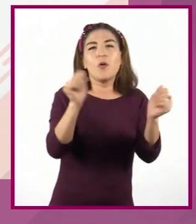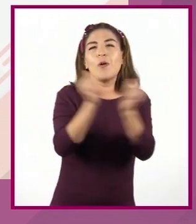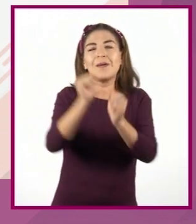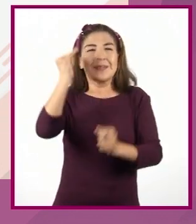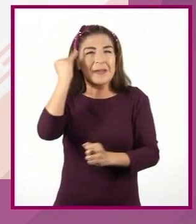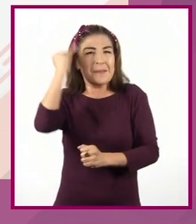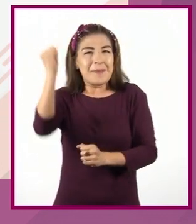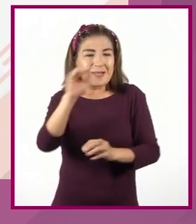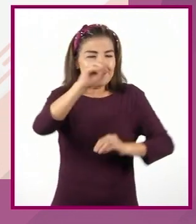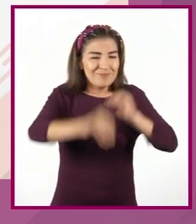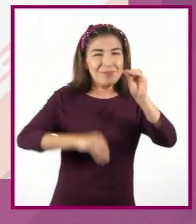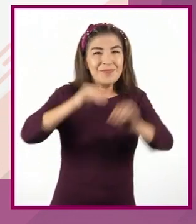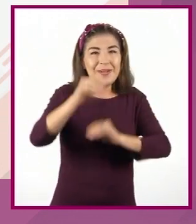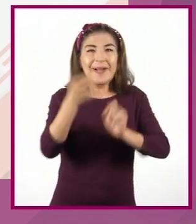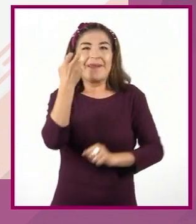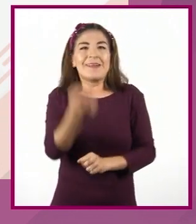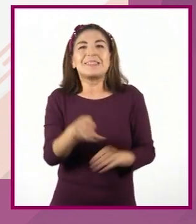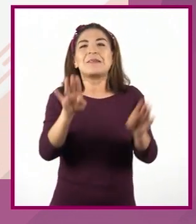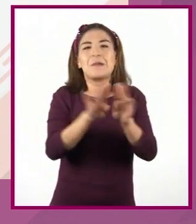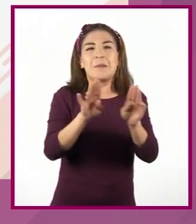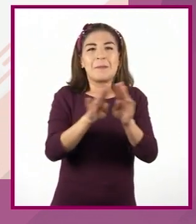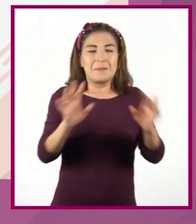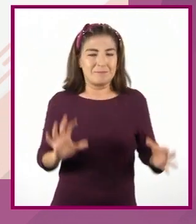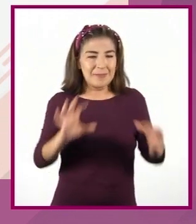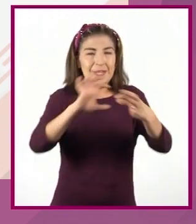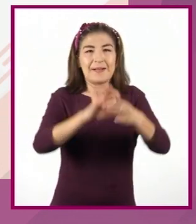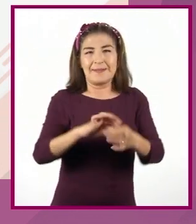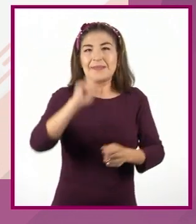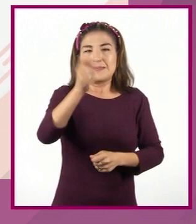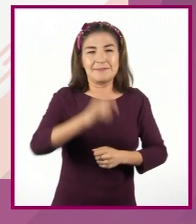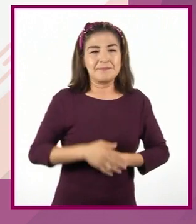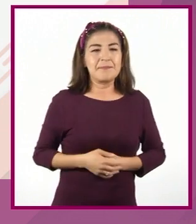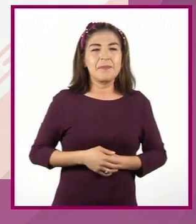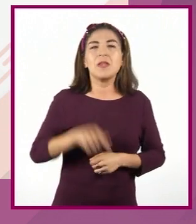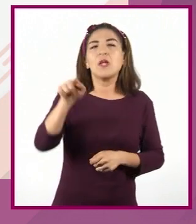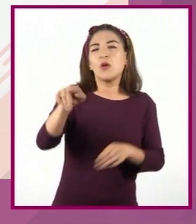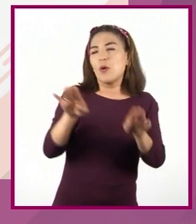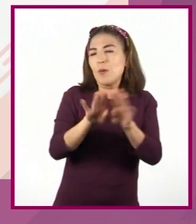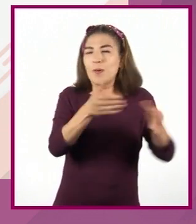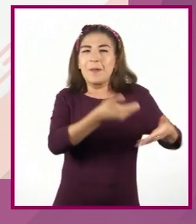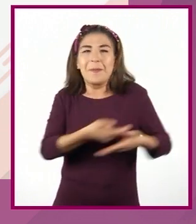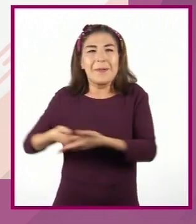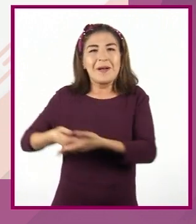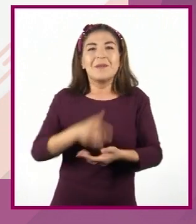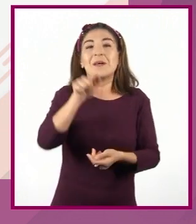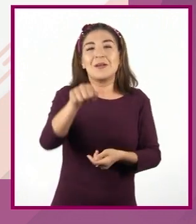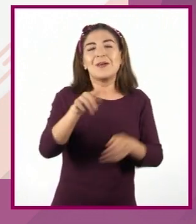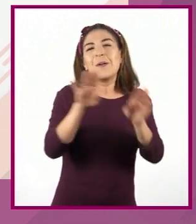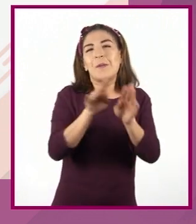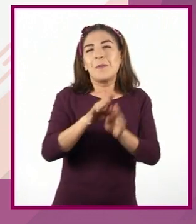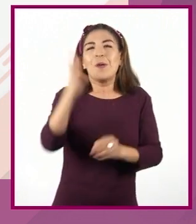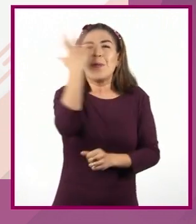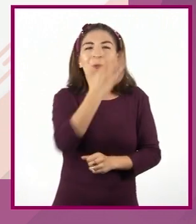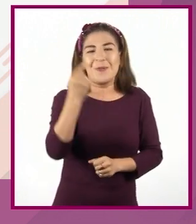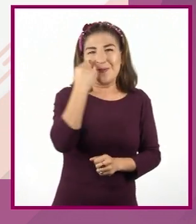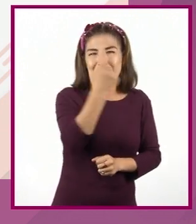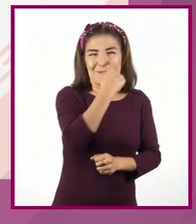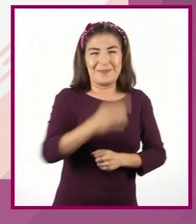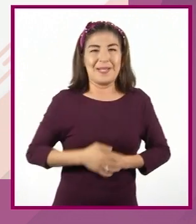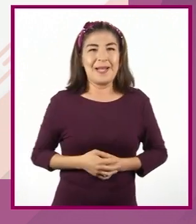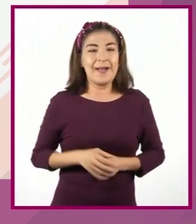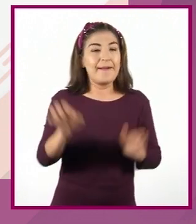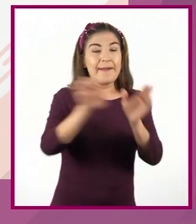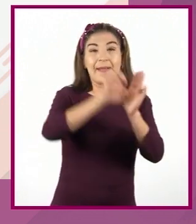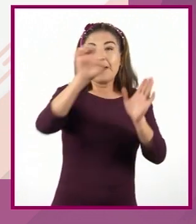imaginario a partir de los rasgos que comparten, como era como un bebé o los ríos de sus ojos. El ejemplo